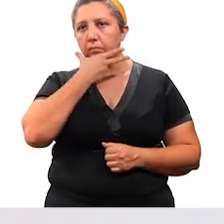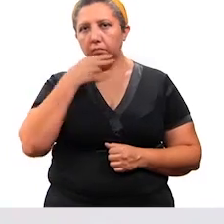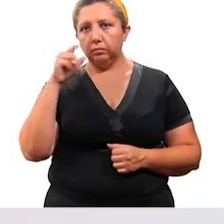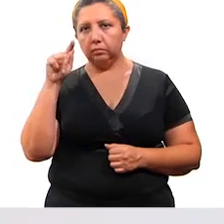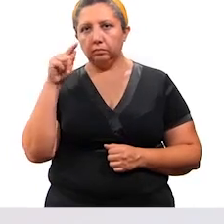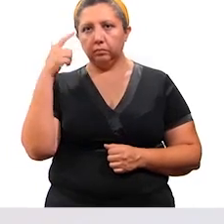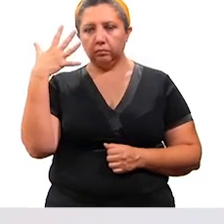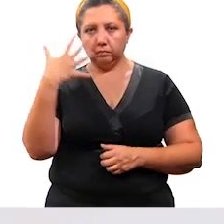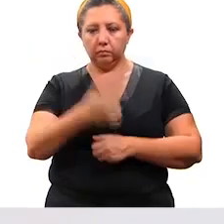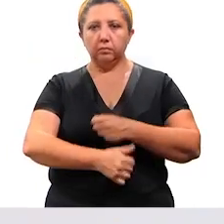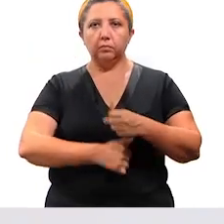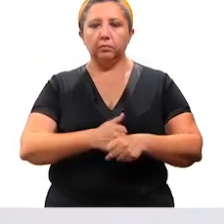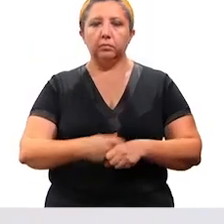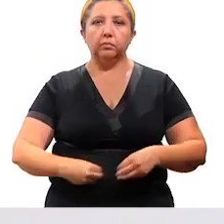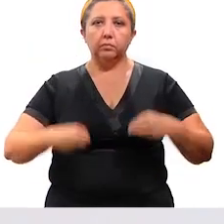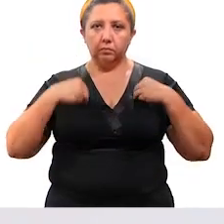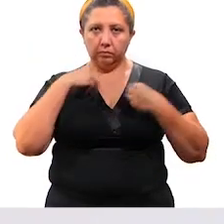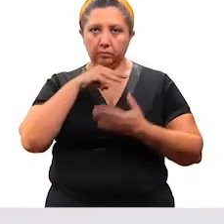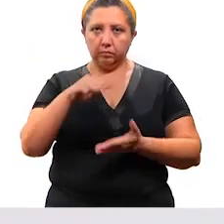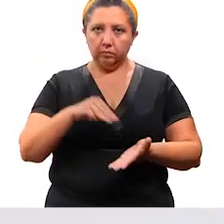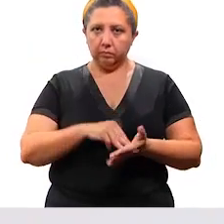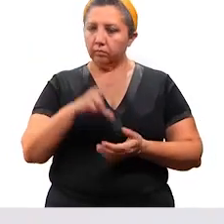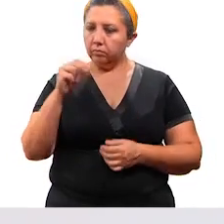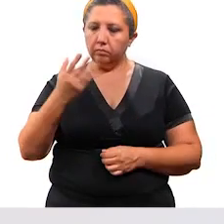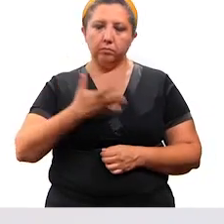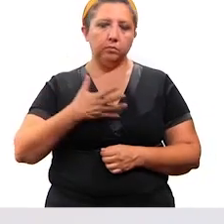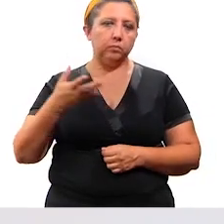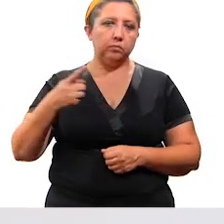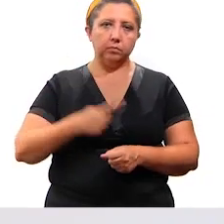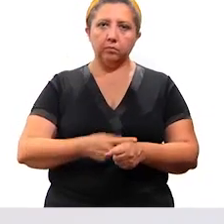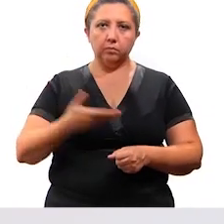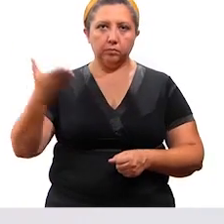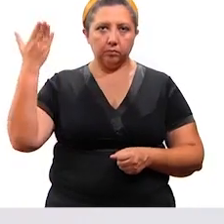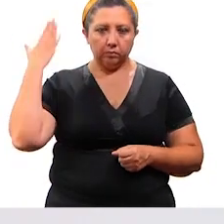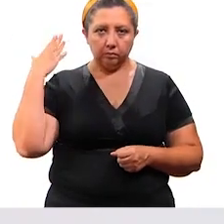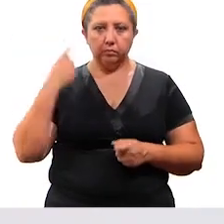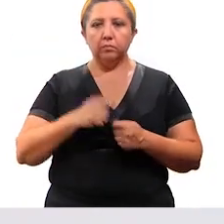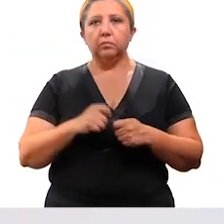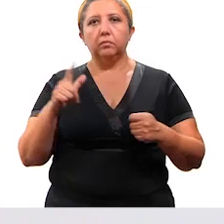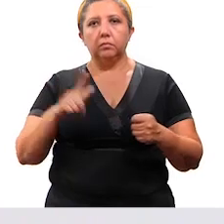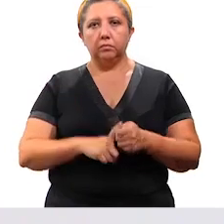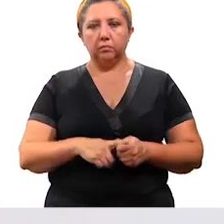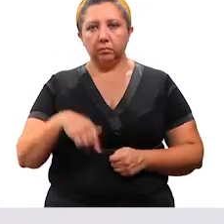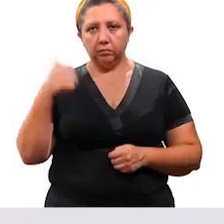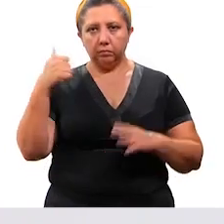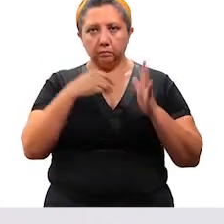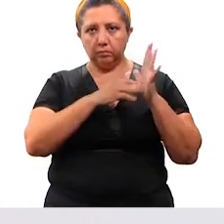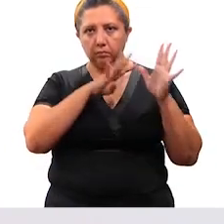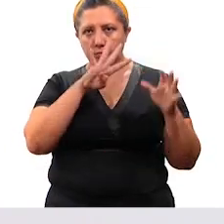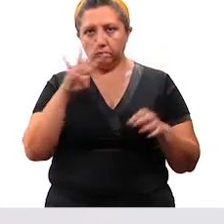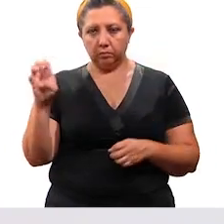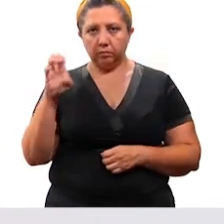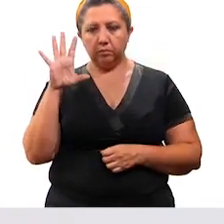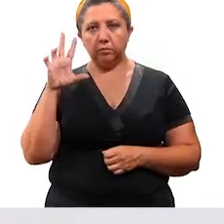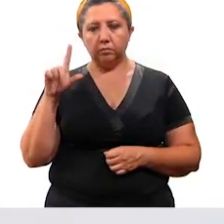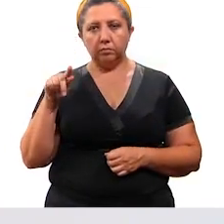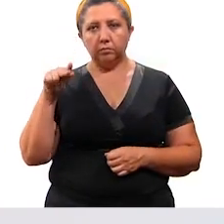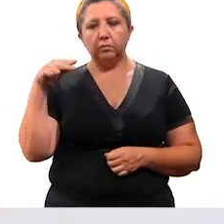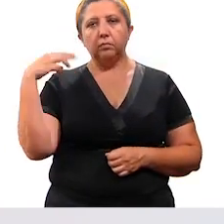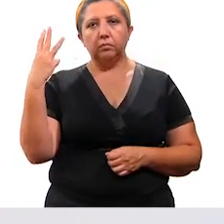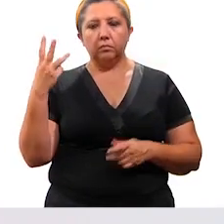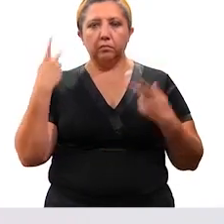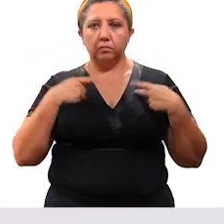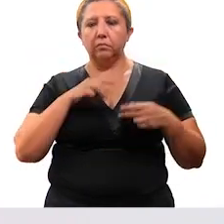hombre de 75 años originario de Mérida que no tenía comorbilidades. En total, son 6.483 las